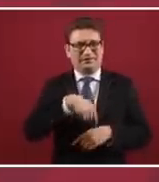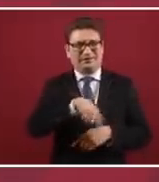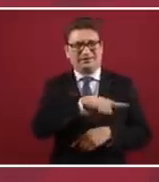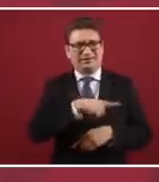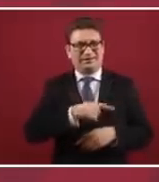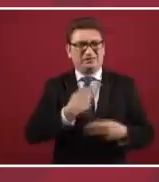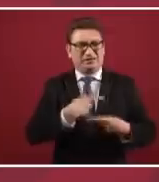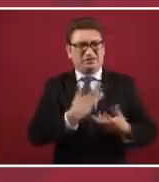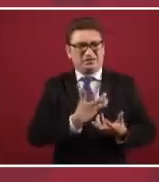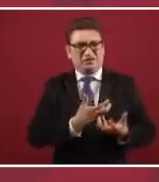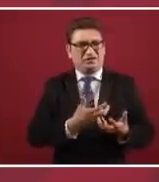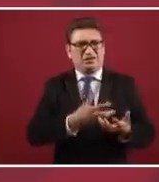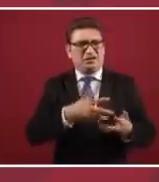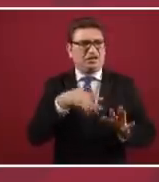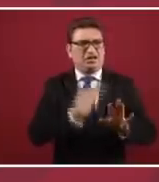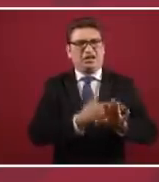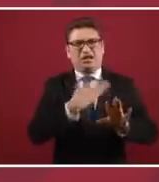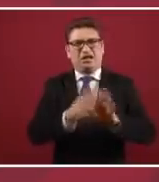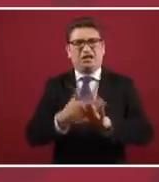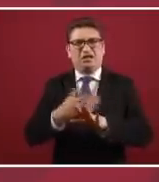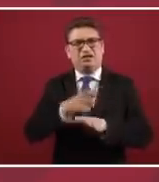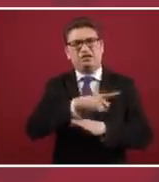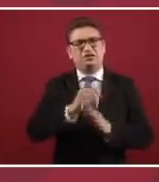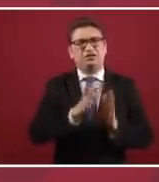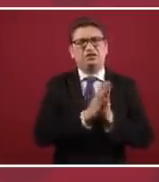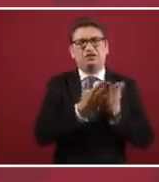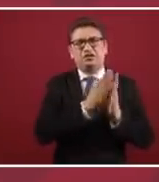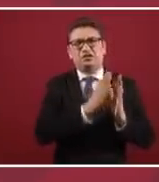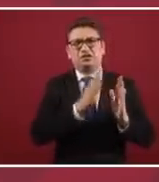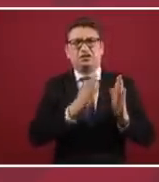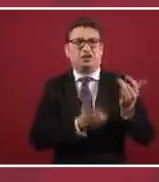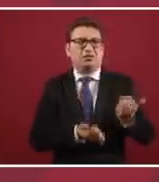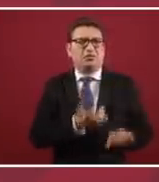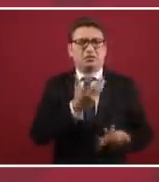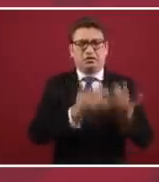quieren quemar una biblioteca?